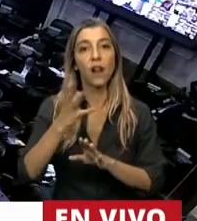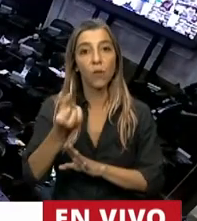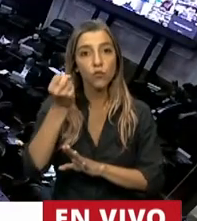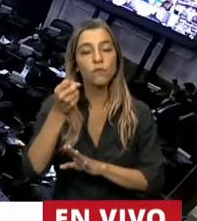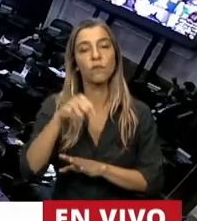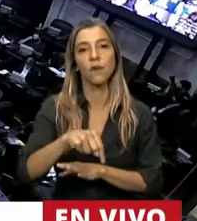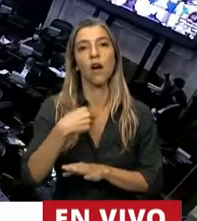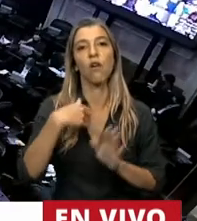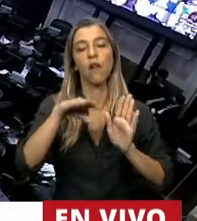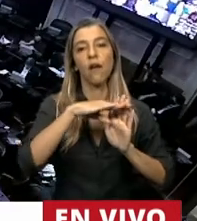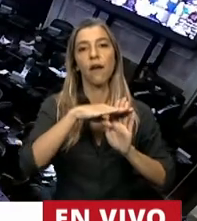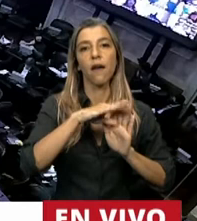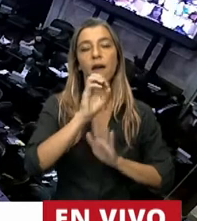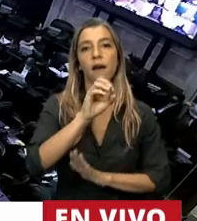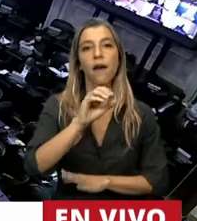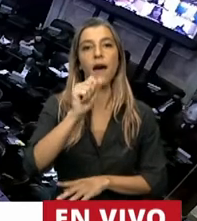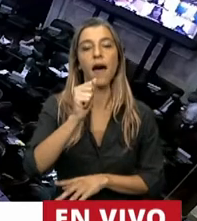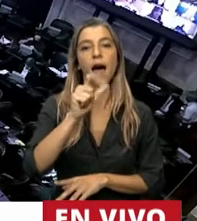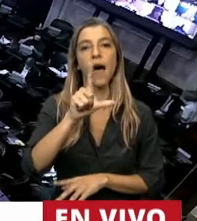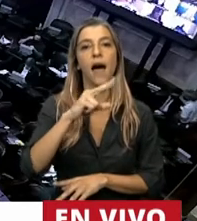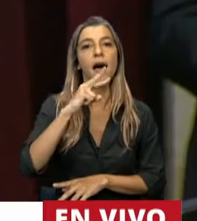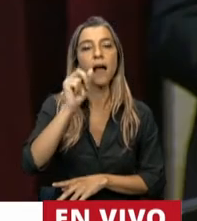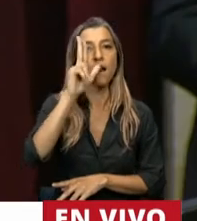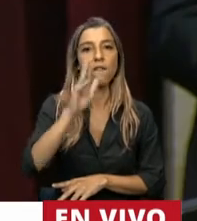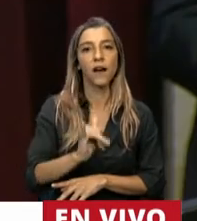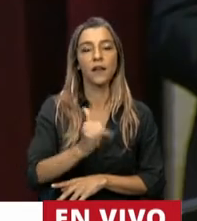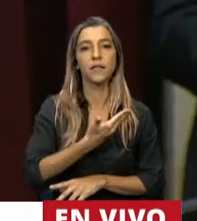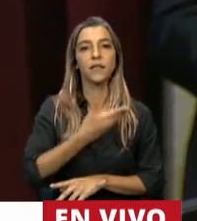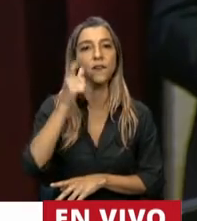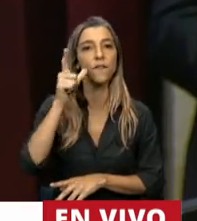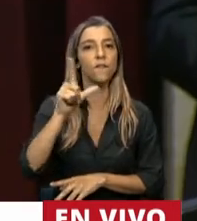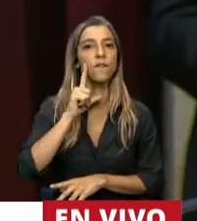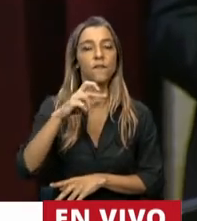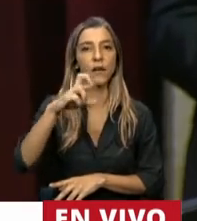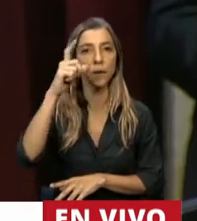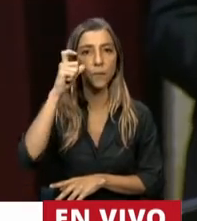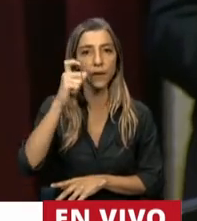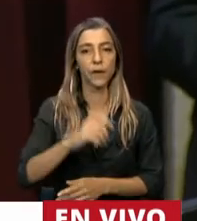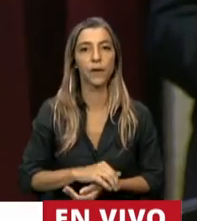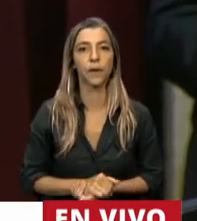Álvarez Felipe.